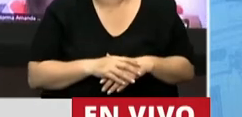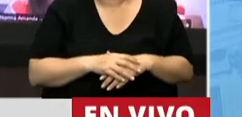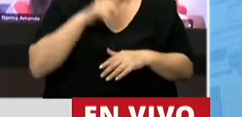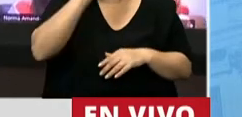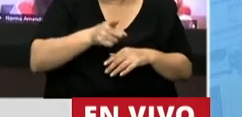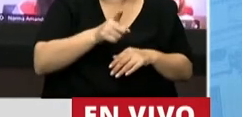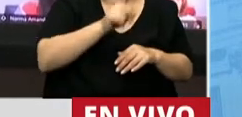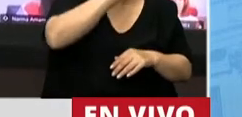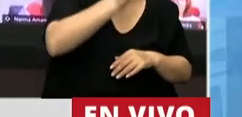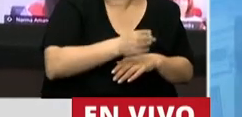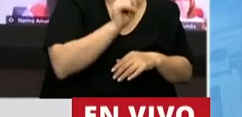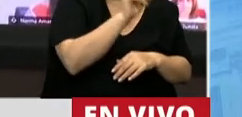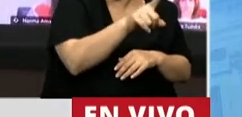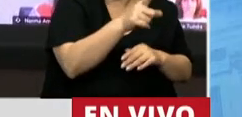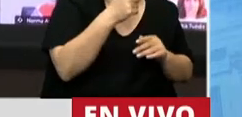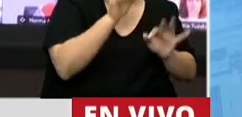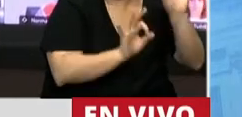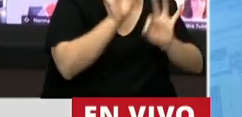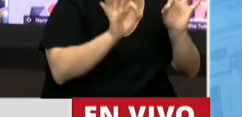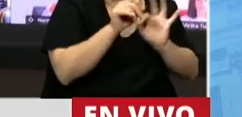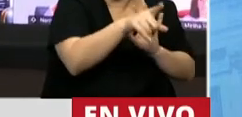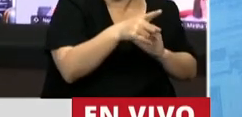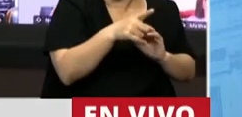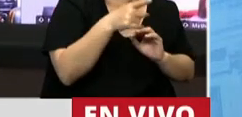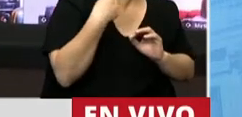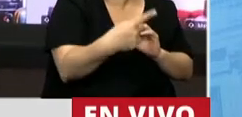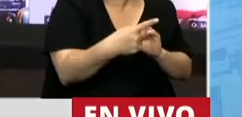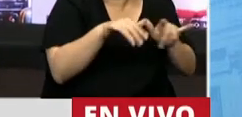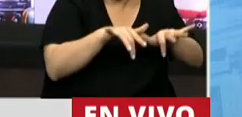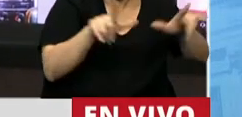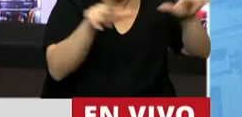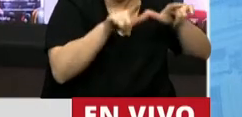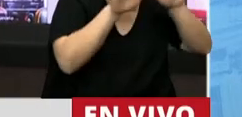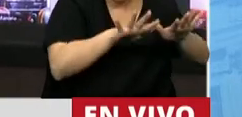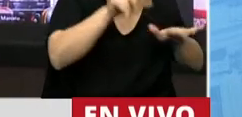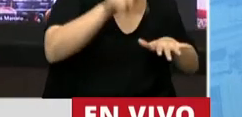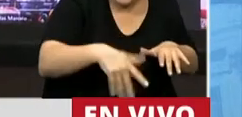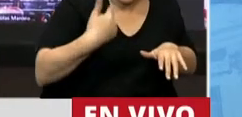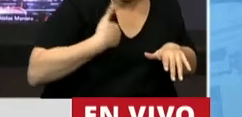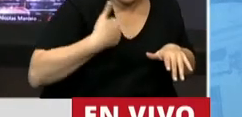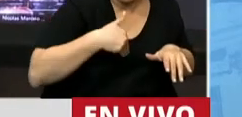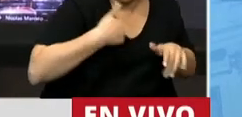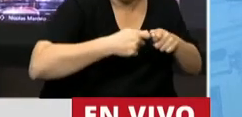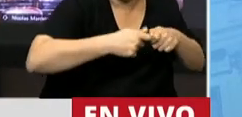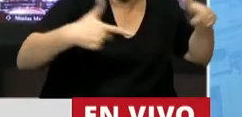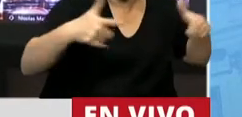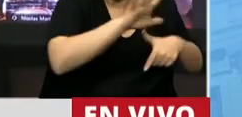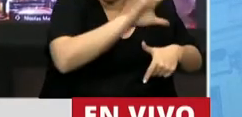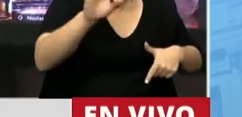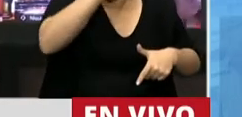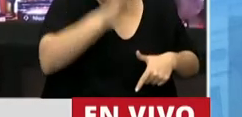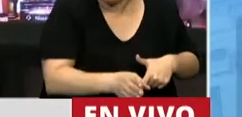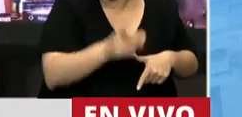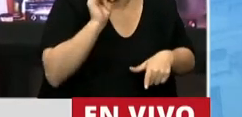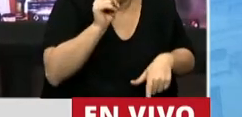cifras de organizaciones dedicadas a este tipo de estudios afirman que los ciberdelitos en Argentina crecieron un 500% durante